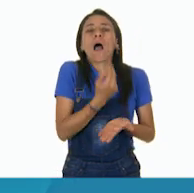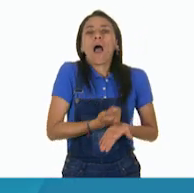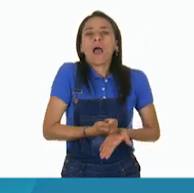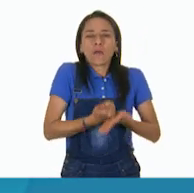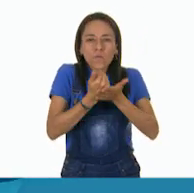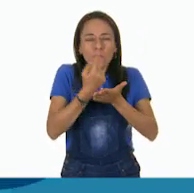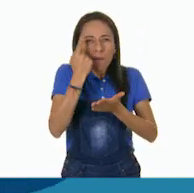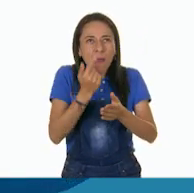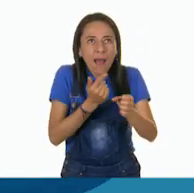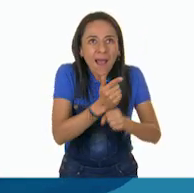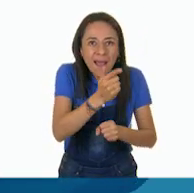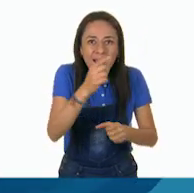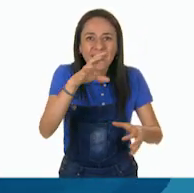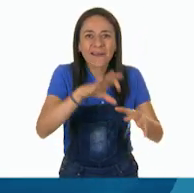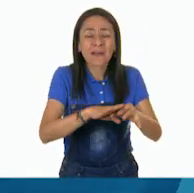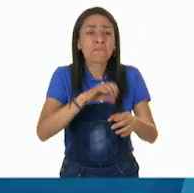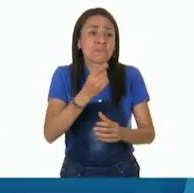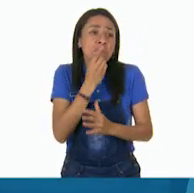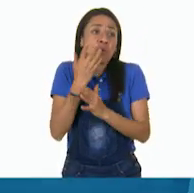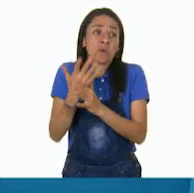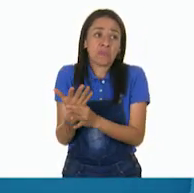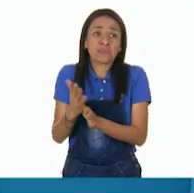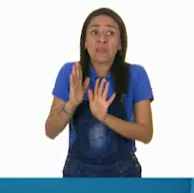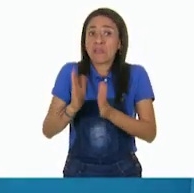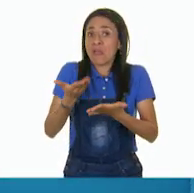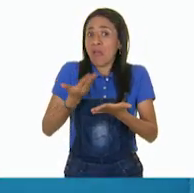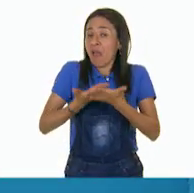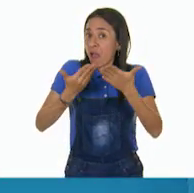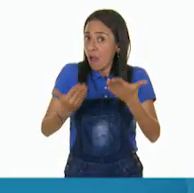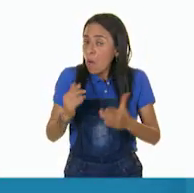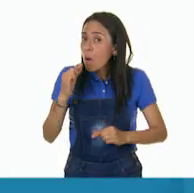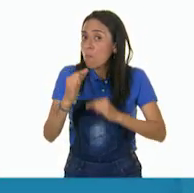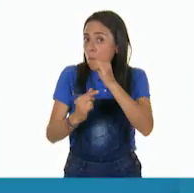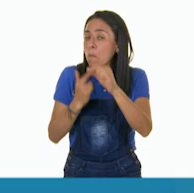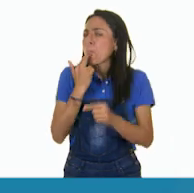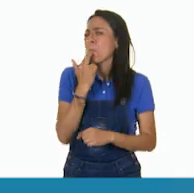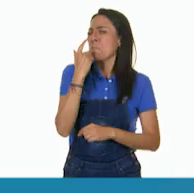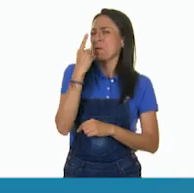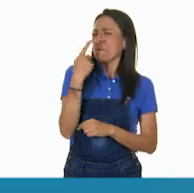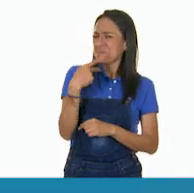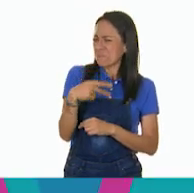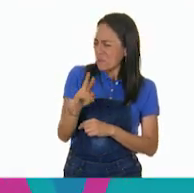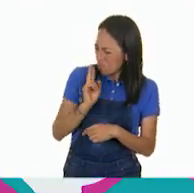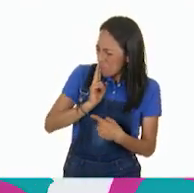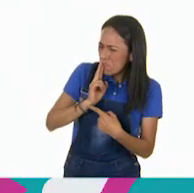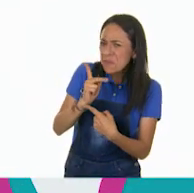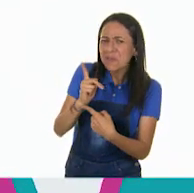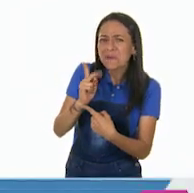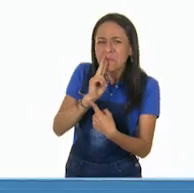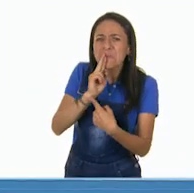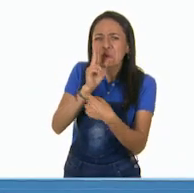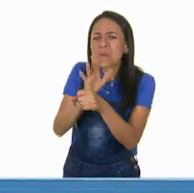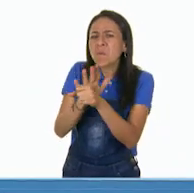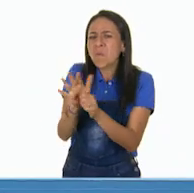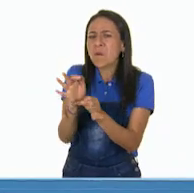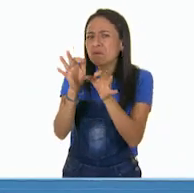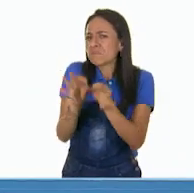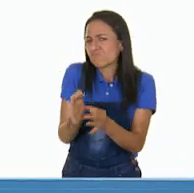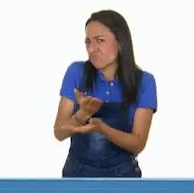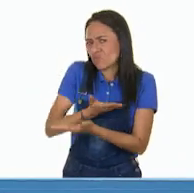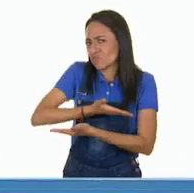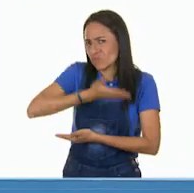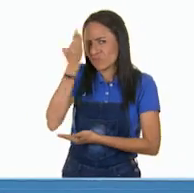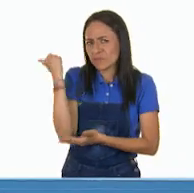dice que ahora está mejorado aunque no se sabe a qué se refiere en realidad si se ve que